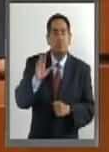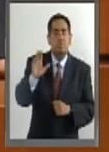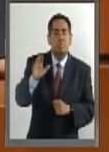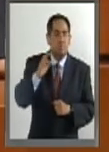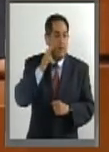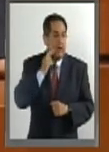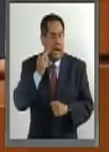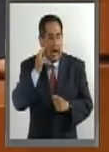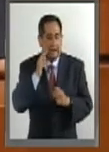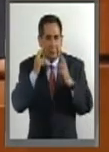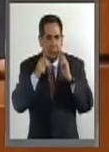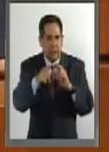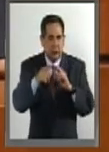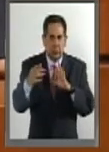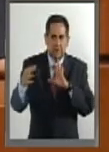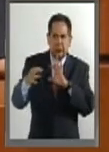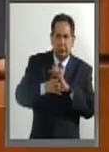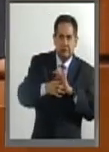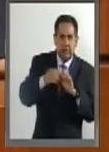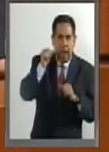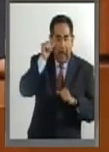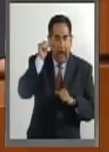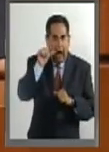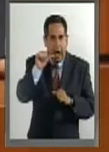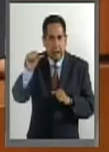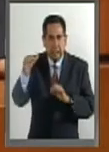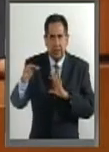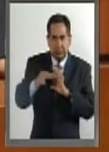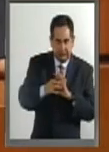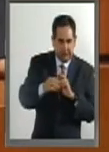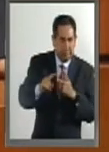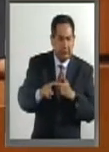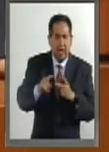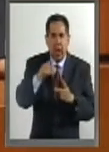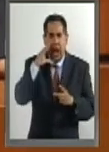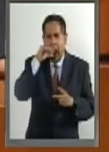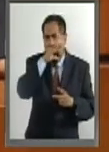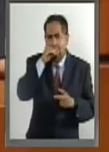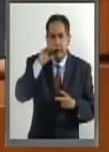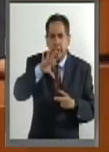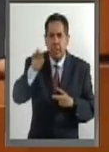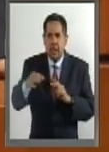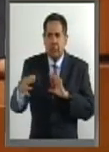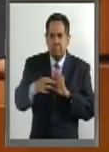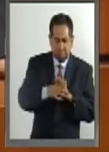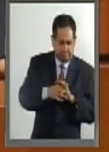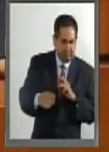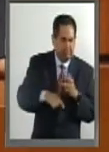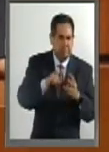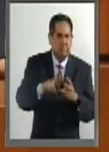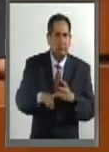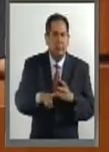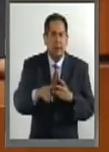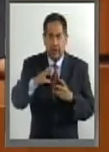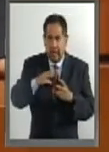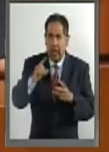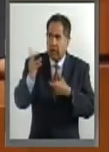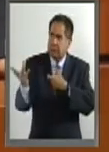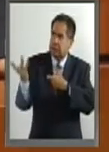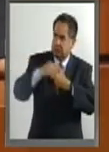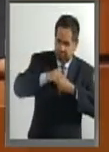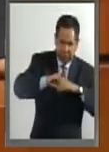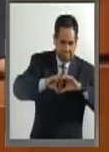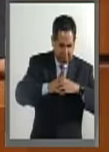tiene componentes asiáticos. Tiene componentes africanos, tiene componentes que no solamente